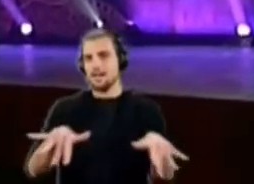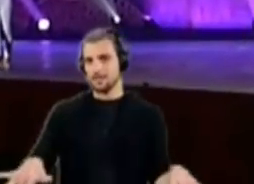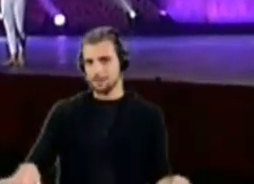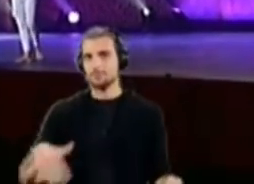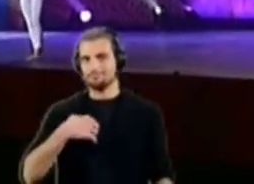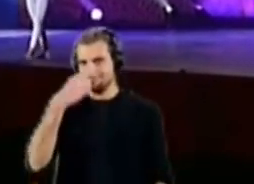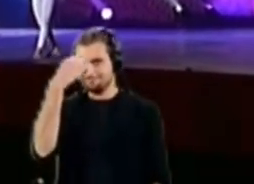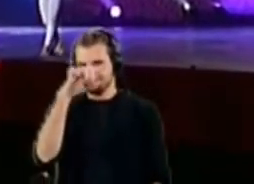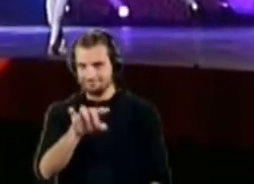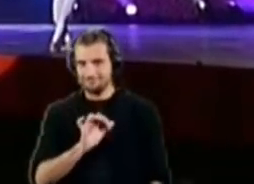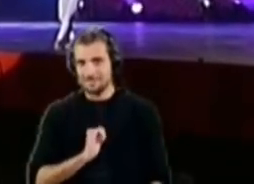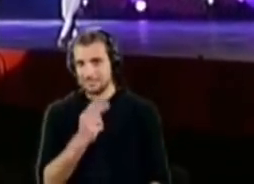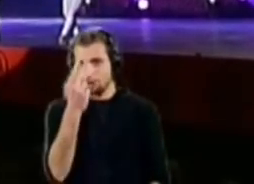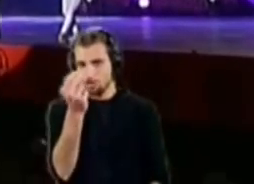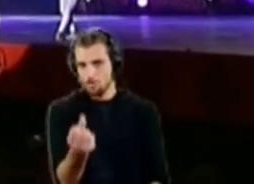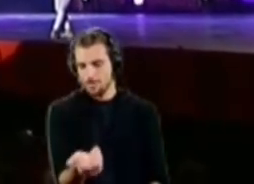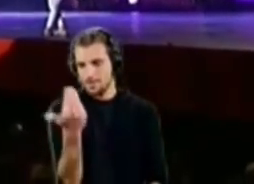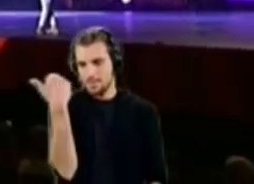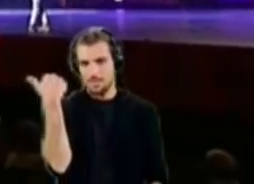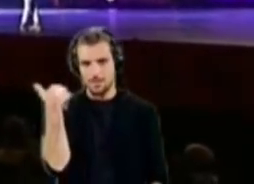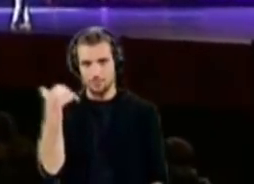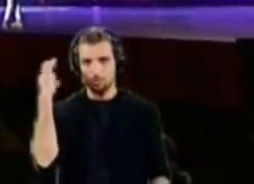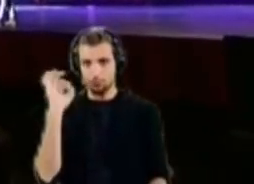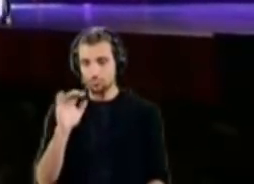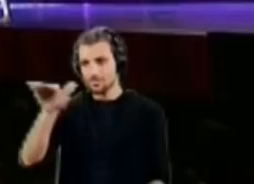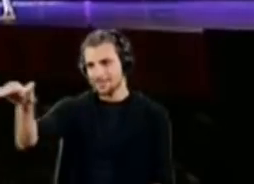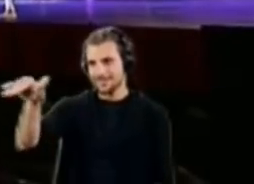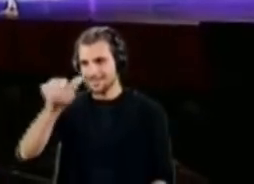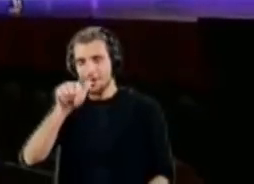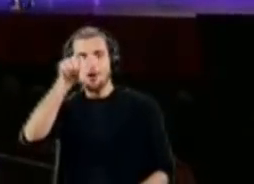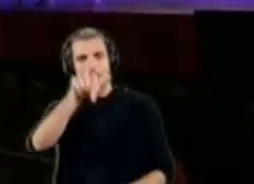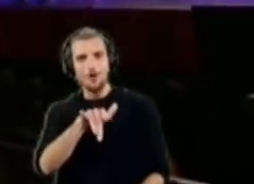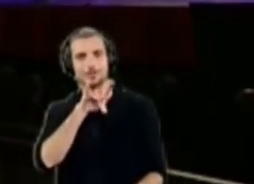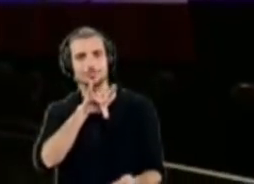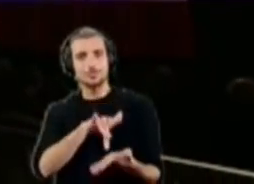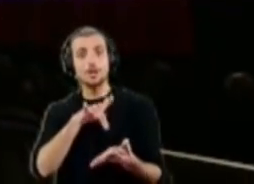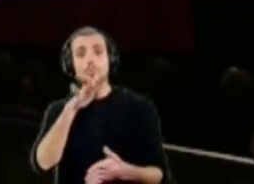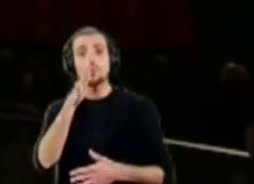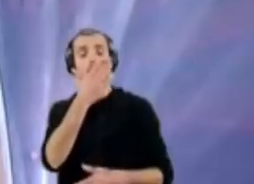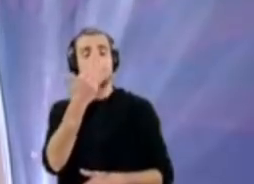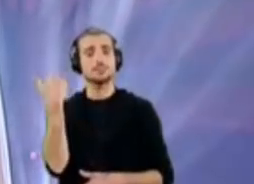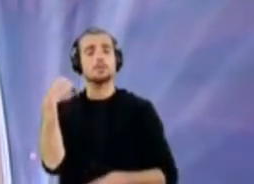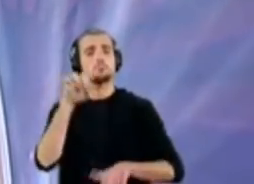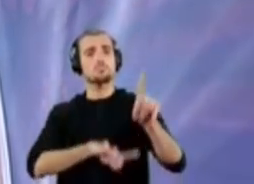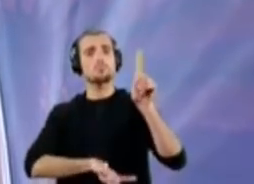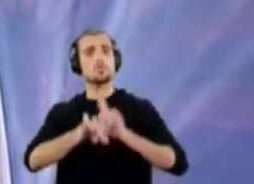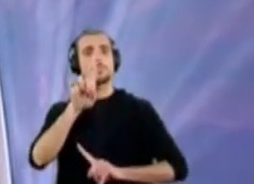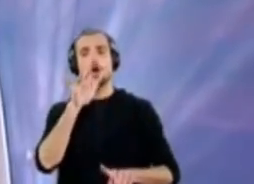que no quede. Hace dos días que supo que tenía que realizar este espectáculo porque tuvieron un problema logístico y ahí lo